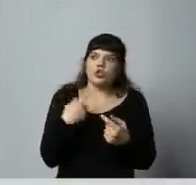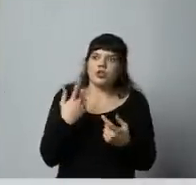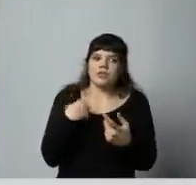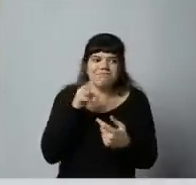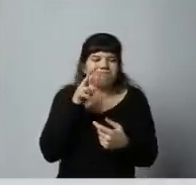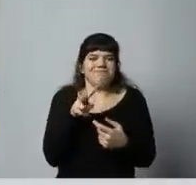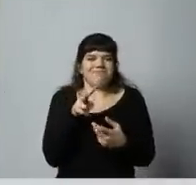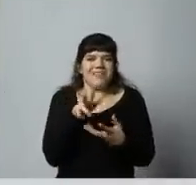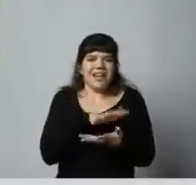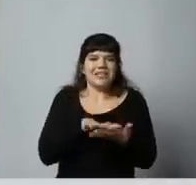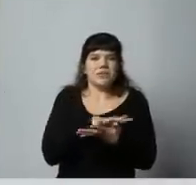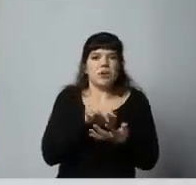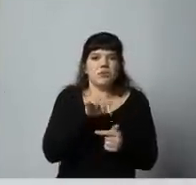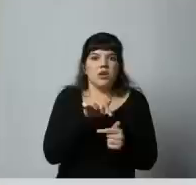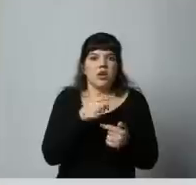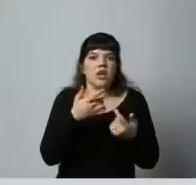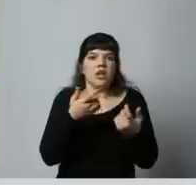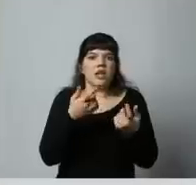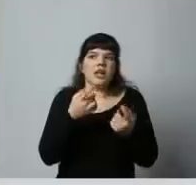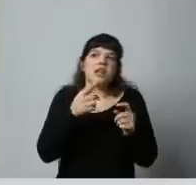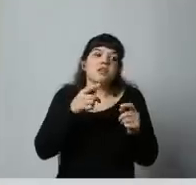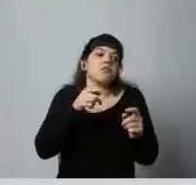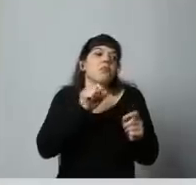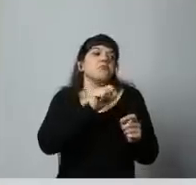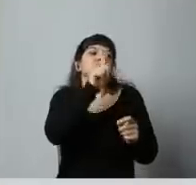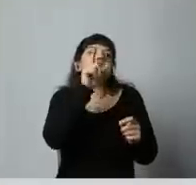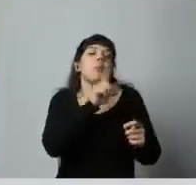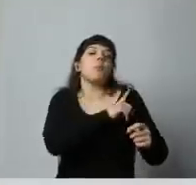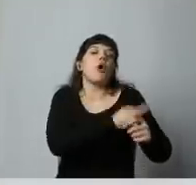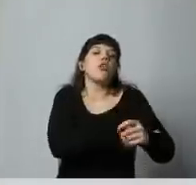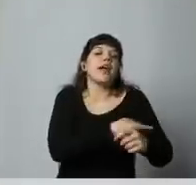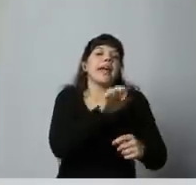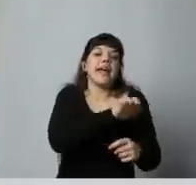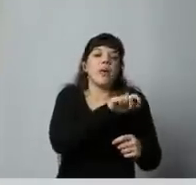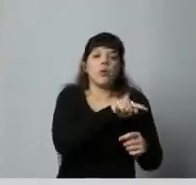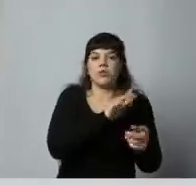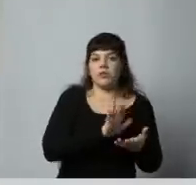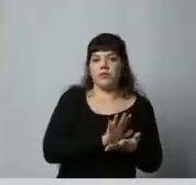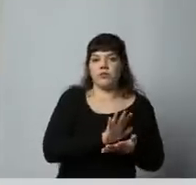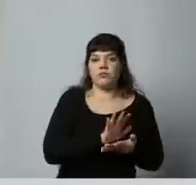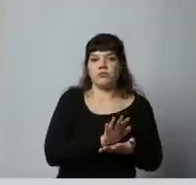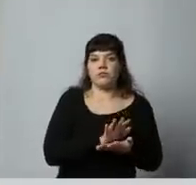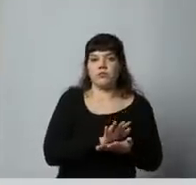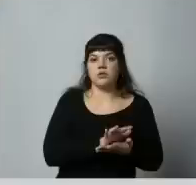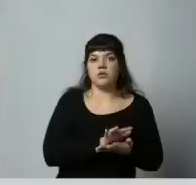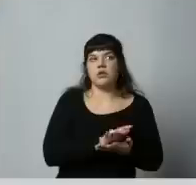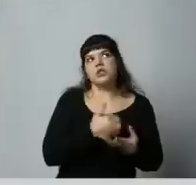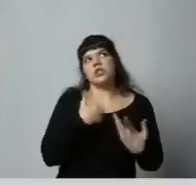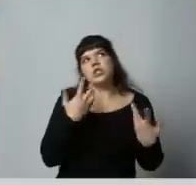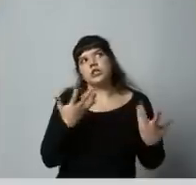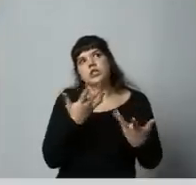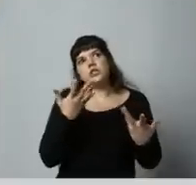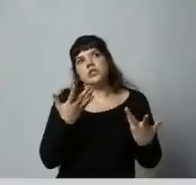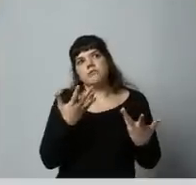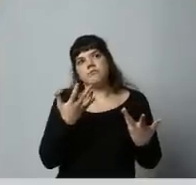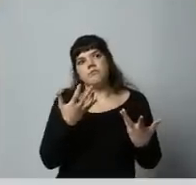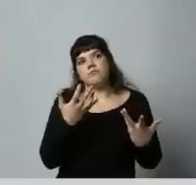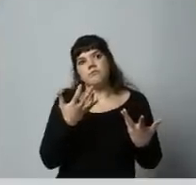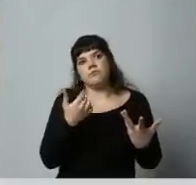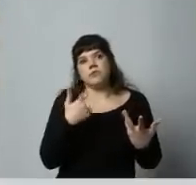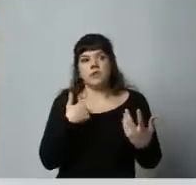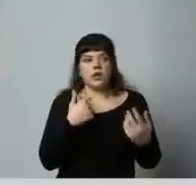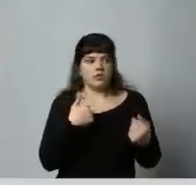el acta son los criterios del poder ejecutivo que nosotros siendo digamos este